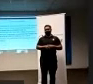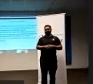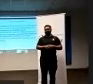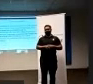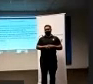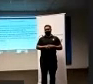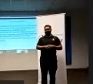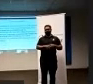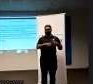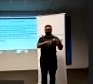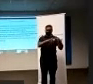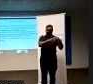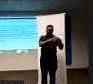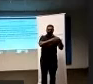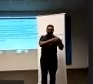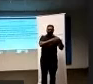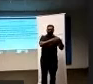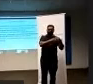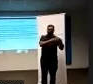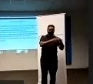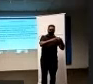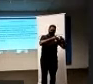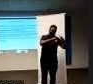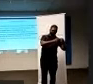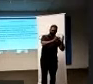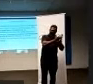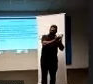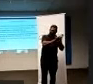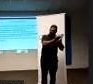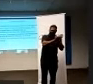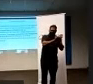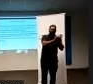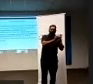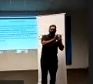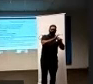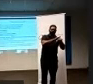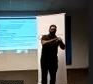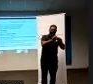embarazo y la lactancia no constituye contraindicación para la vacunación. Siguiente.